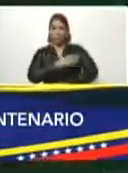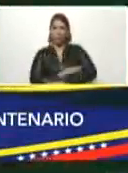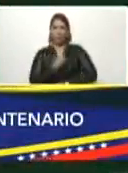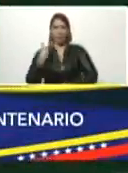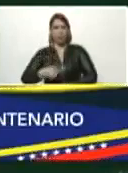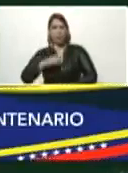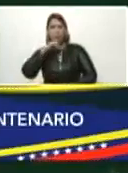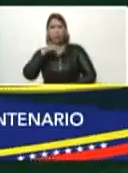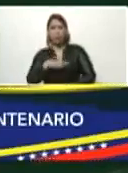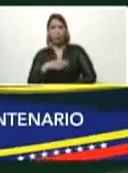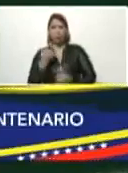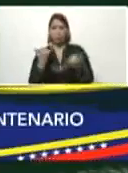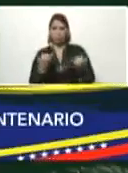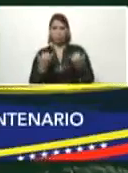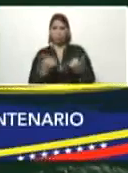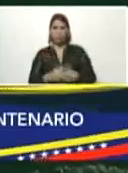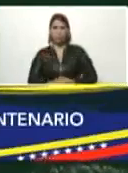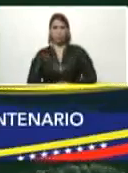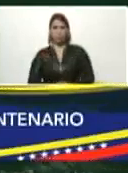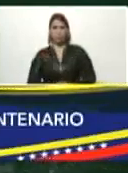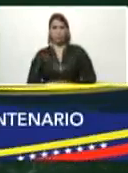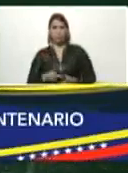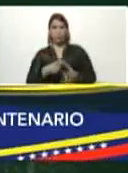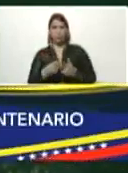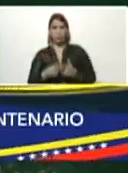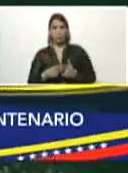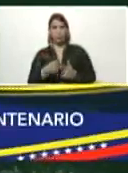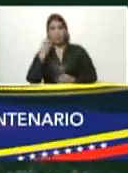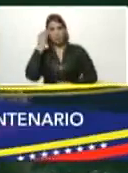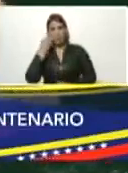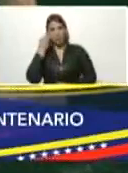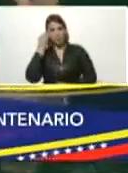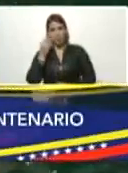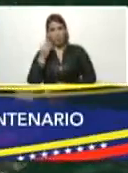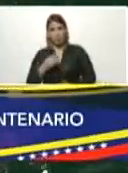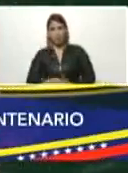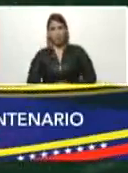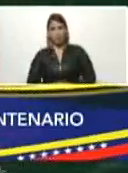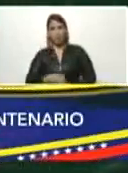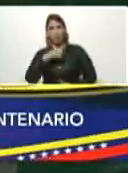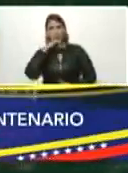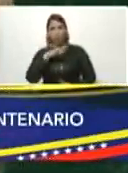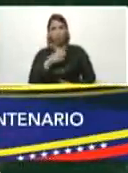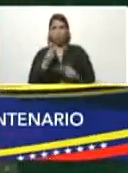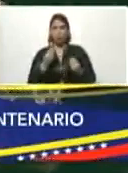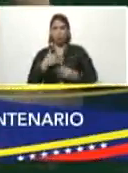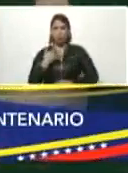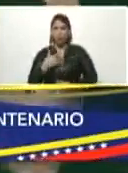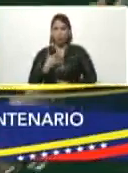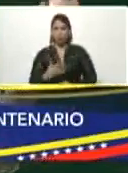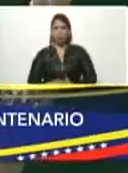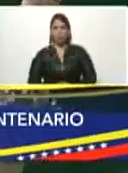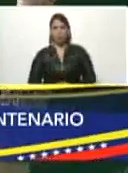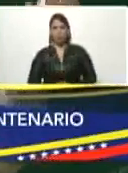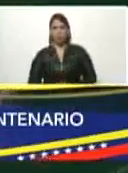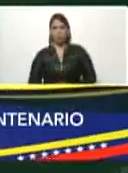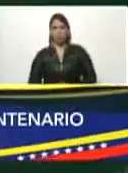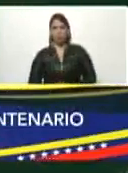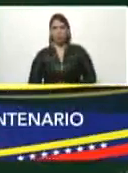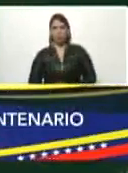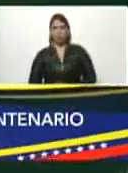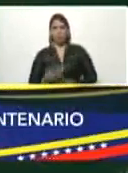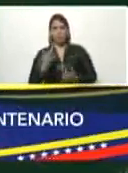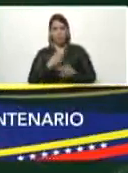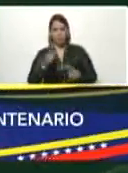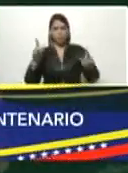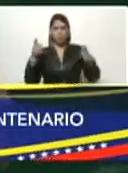su presente. Entonces, me parece que la presencia de la historia, la presencia de la gesta